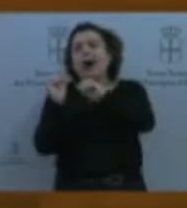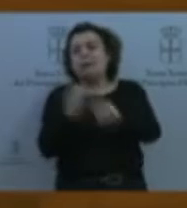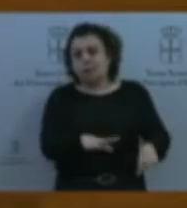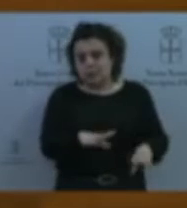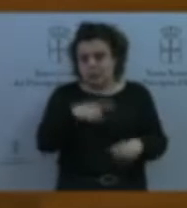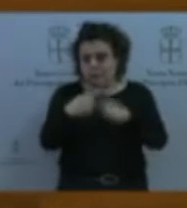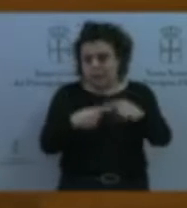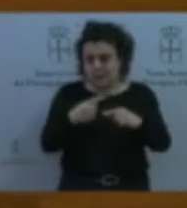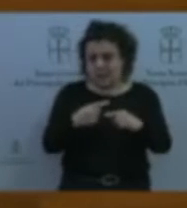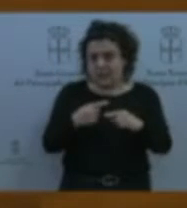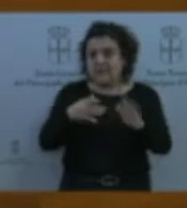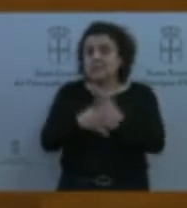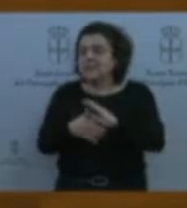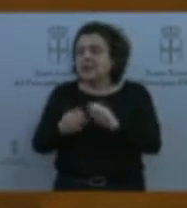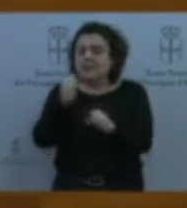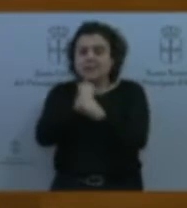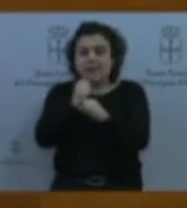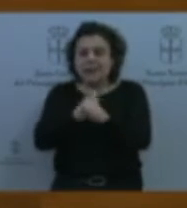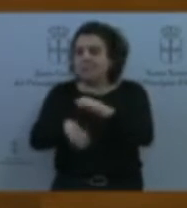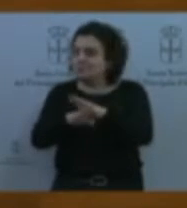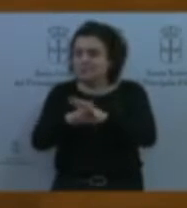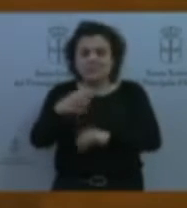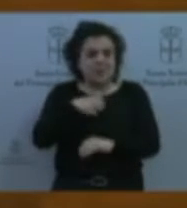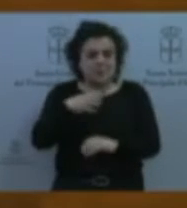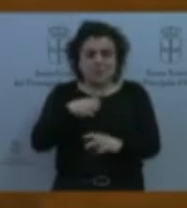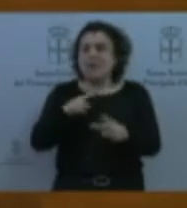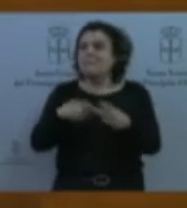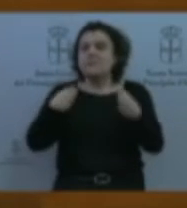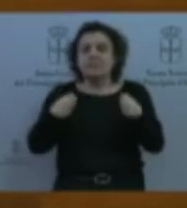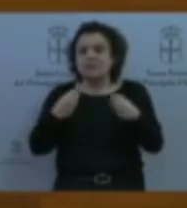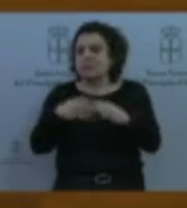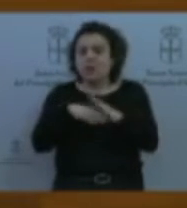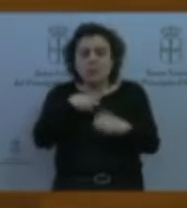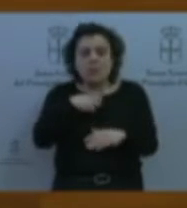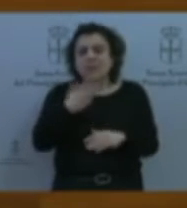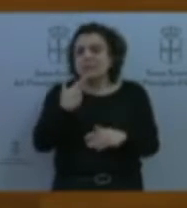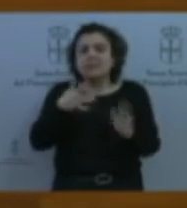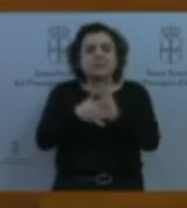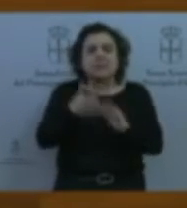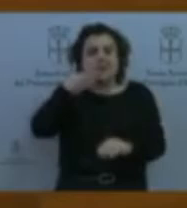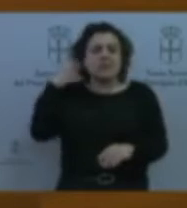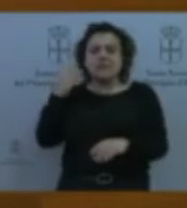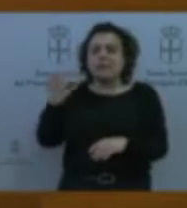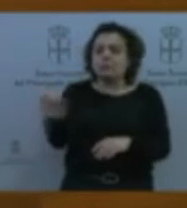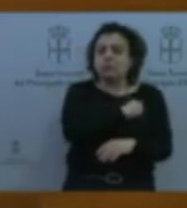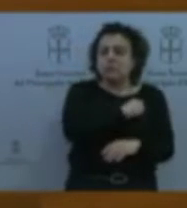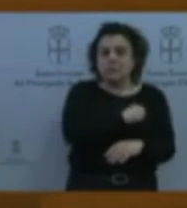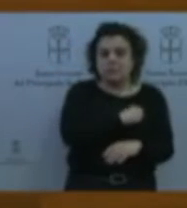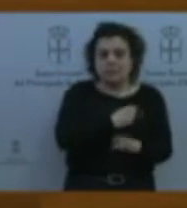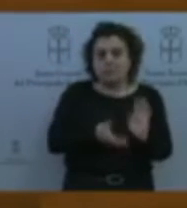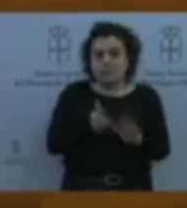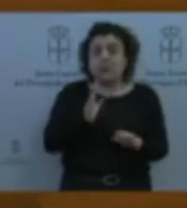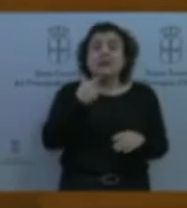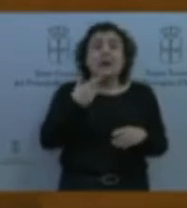poder ser una persona, es decir, se le desprendía de toda su dignidad. Las mujeres no eran un colectivo, no eran un sujeto activo, sino que